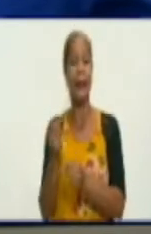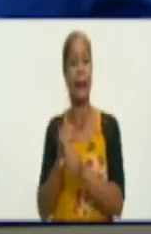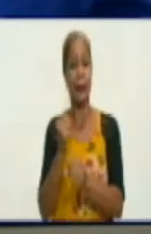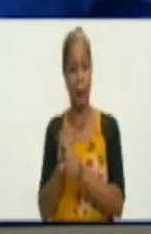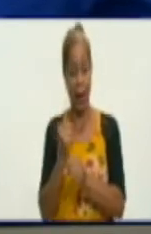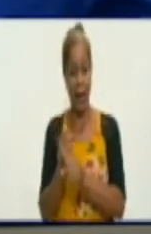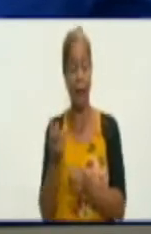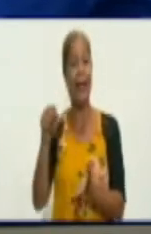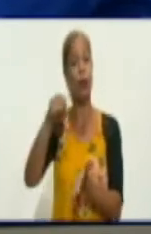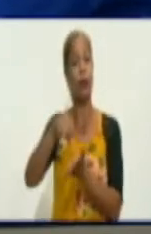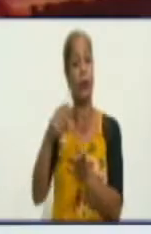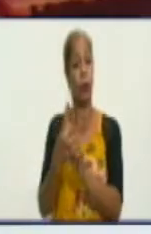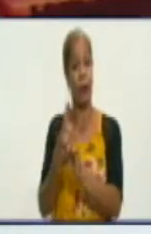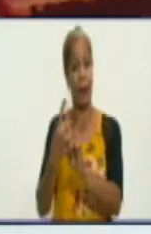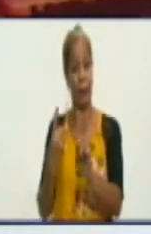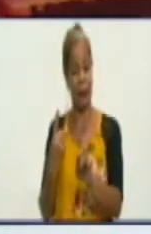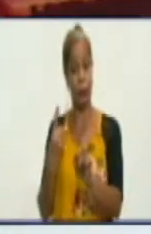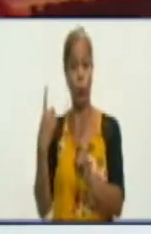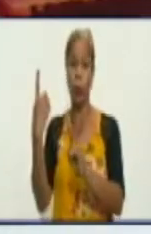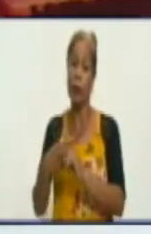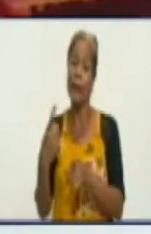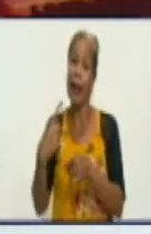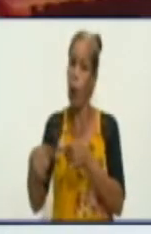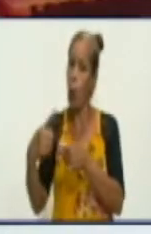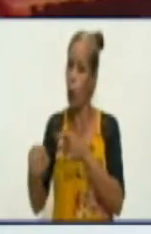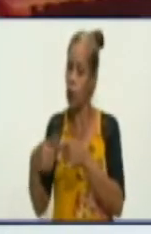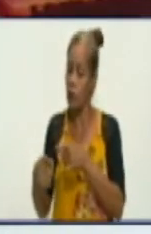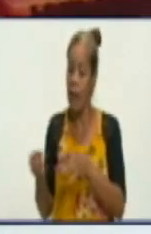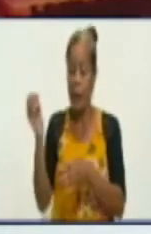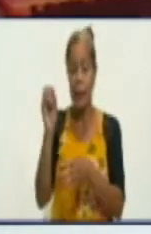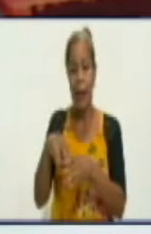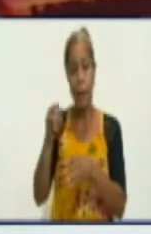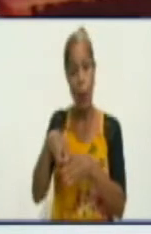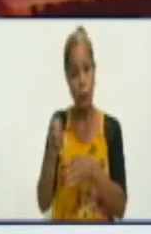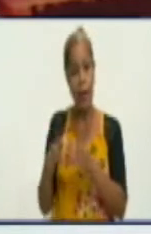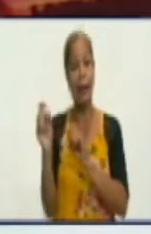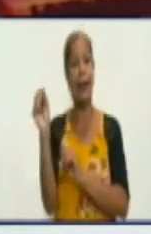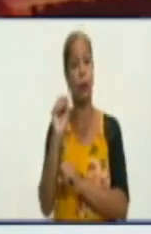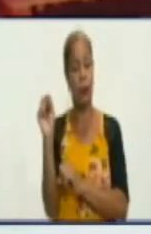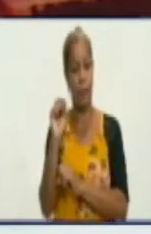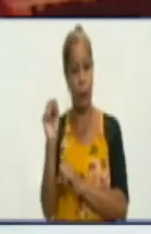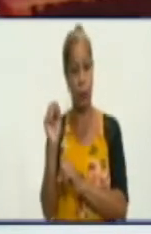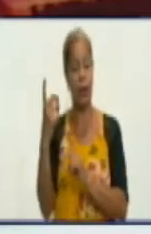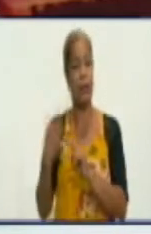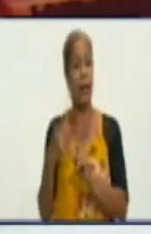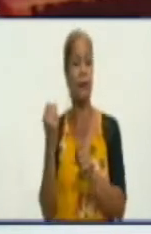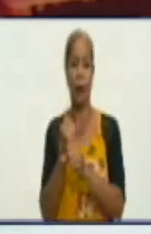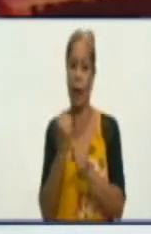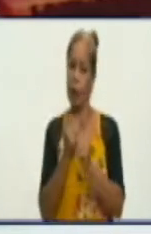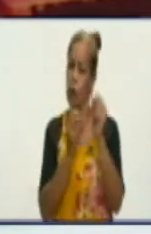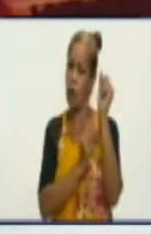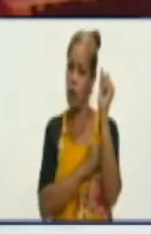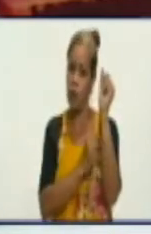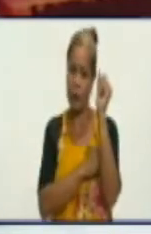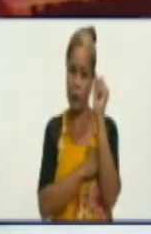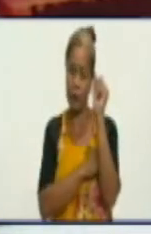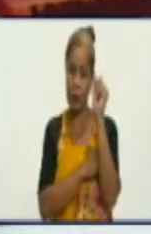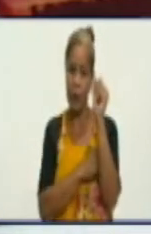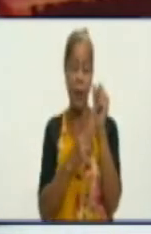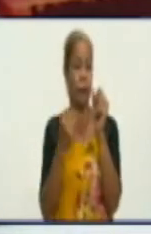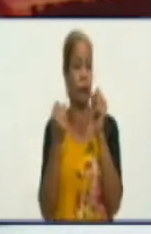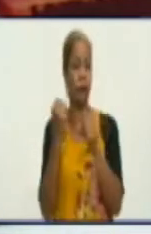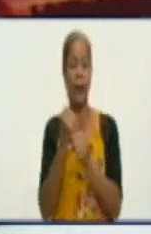mercancías, porque son sectores vitales que no se han paralizado y que han jugado un papel importante los